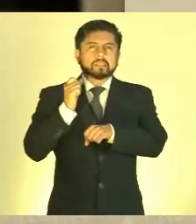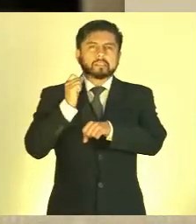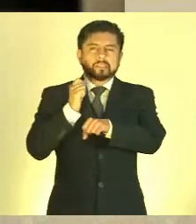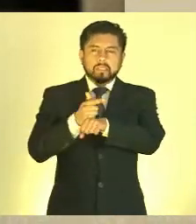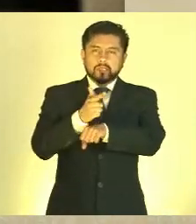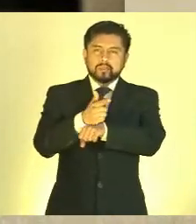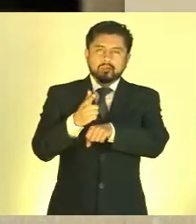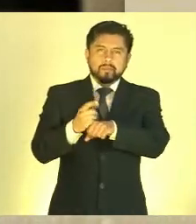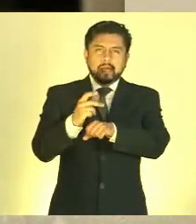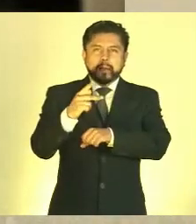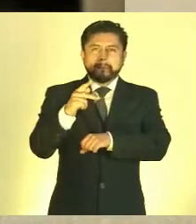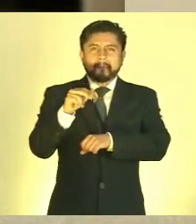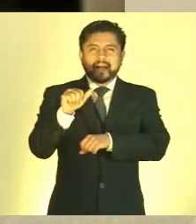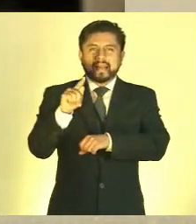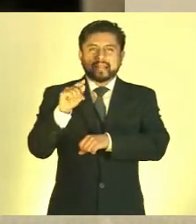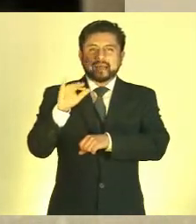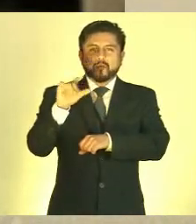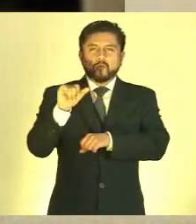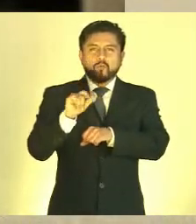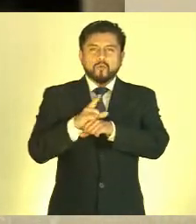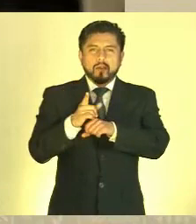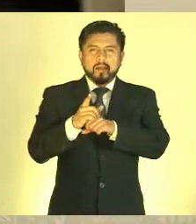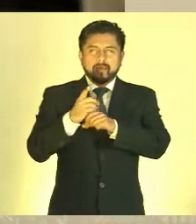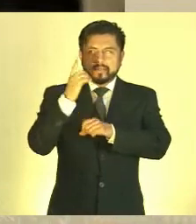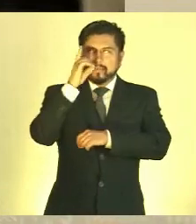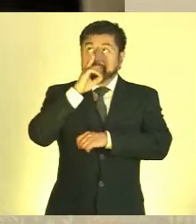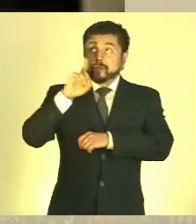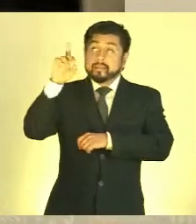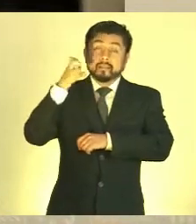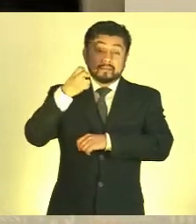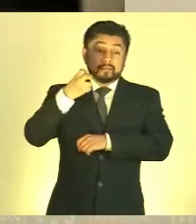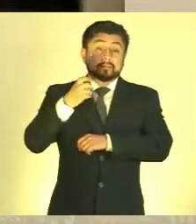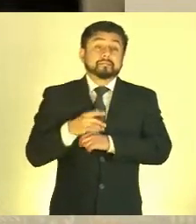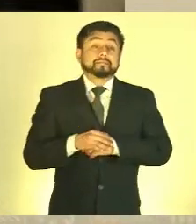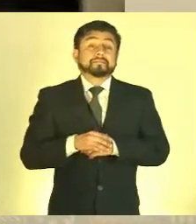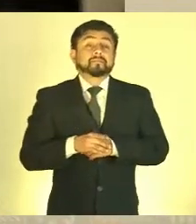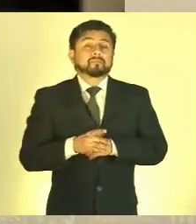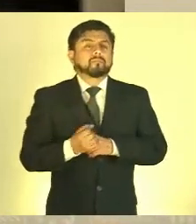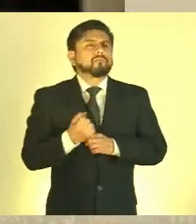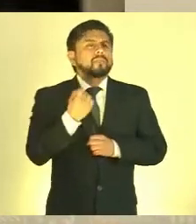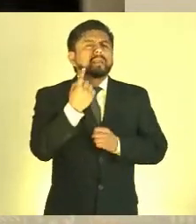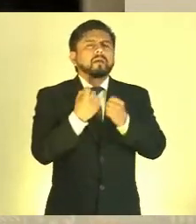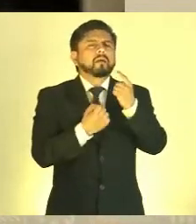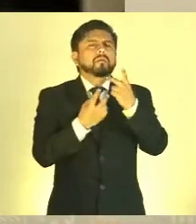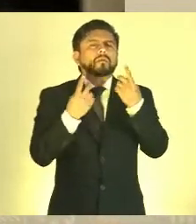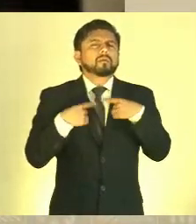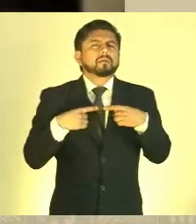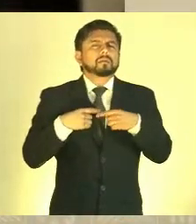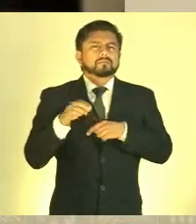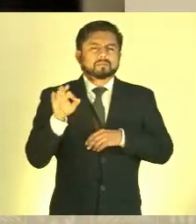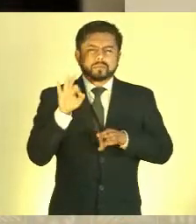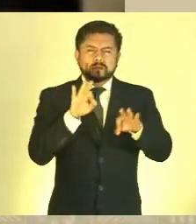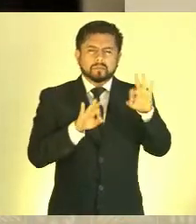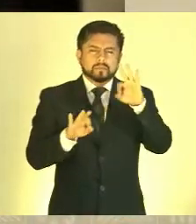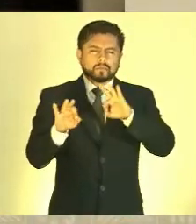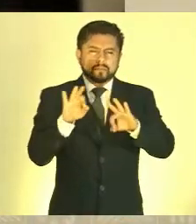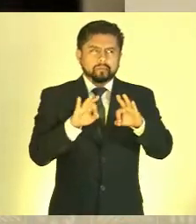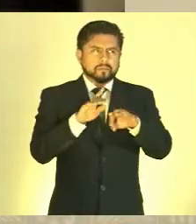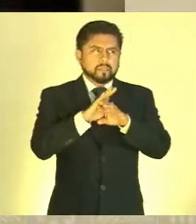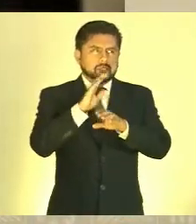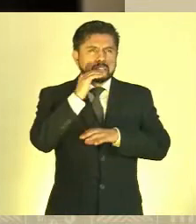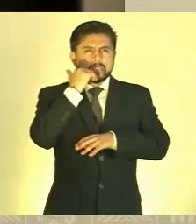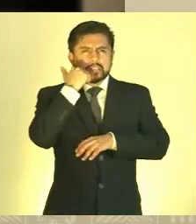que con la complicidad de algunos físicos que quieren que